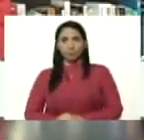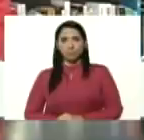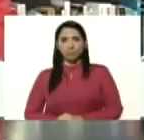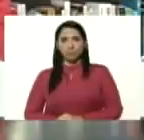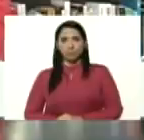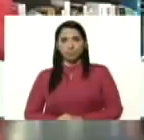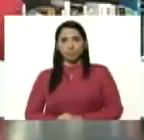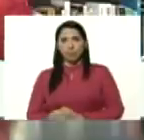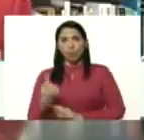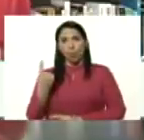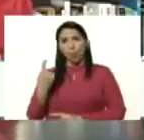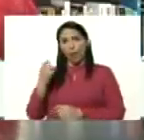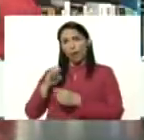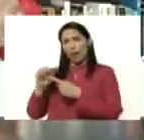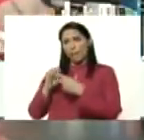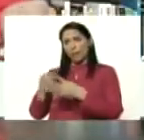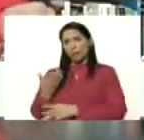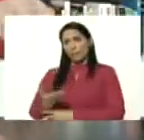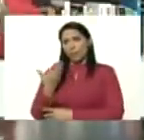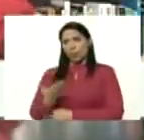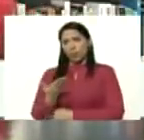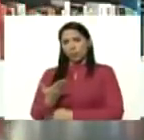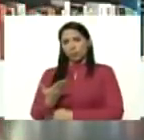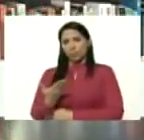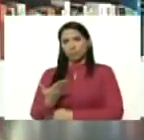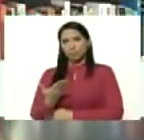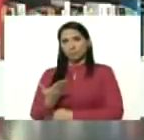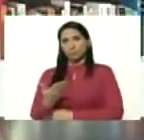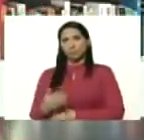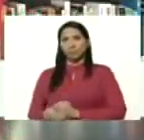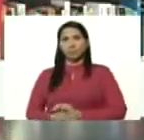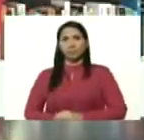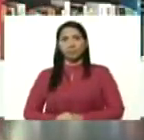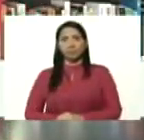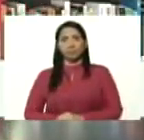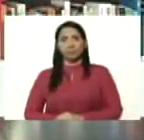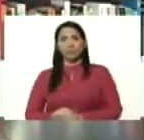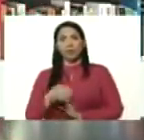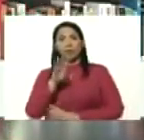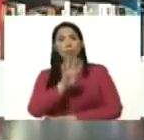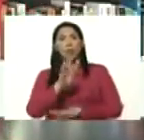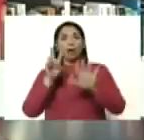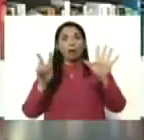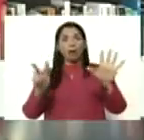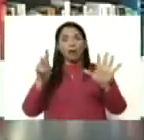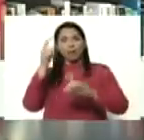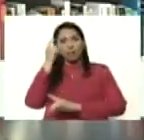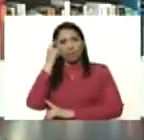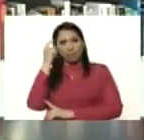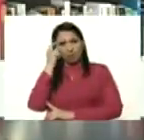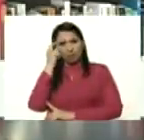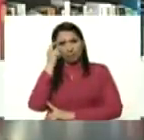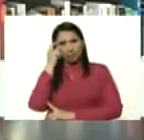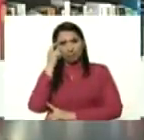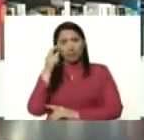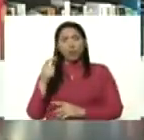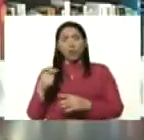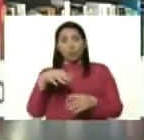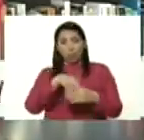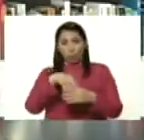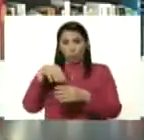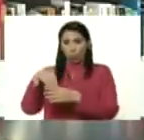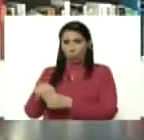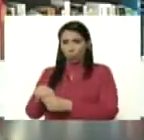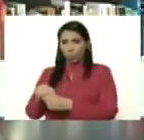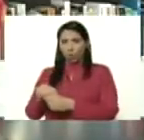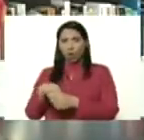Uno de los elementos fundamentales, clave, en estos 47 días de cuarentena, ha